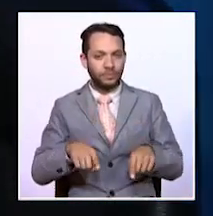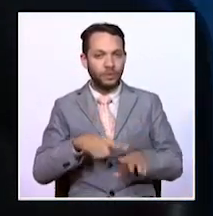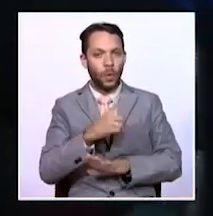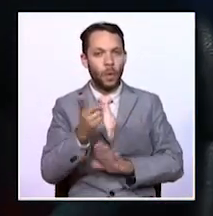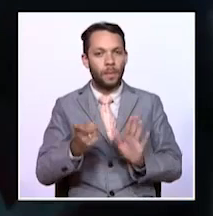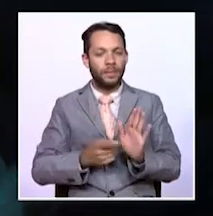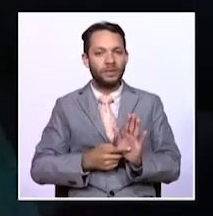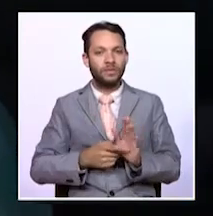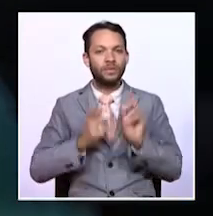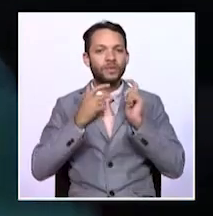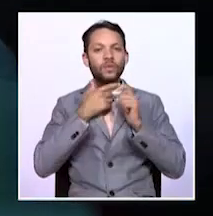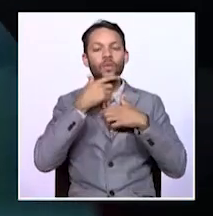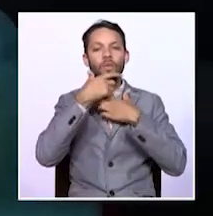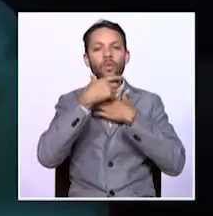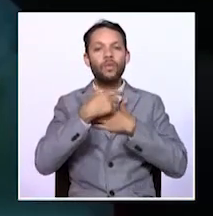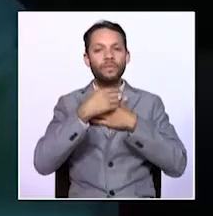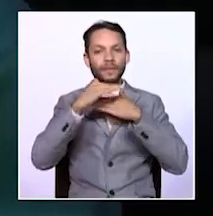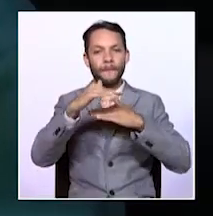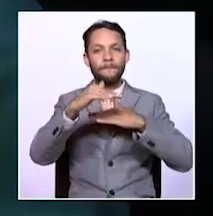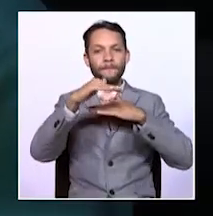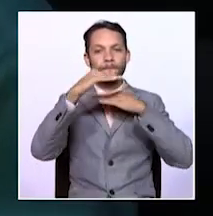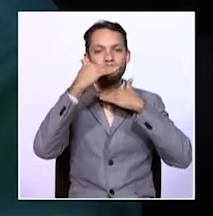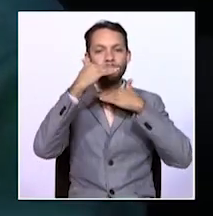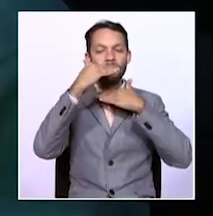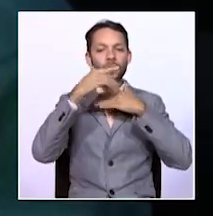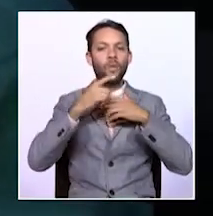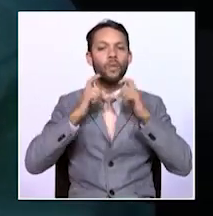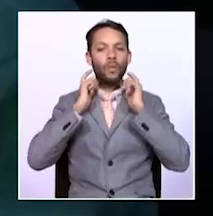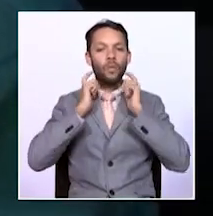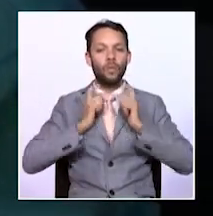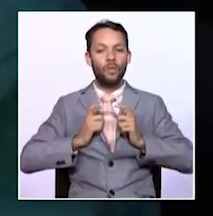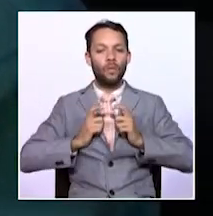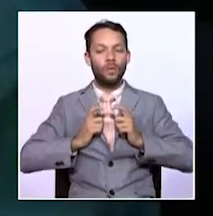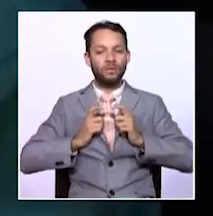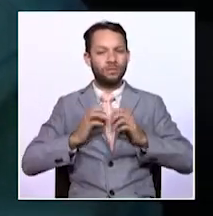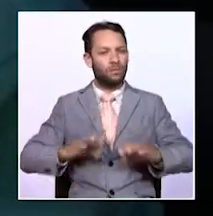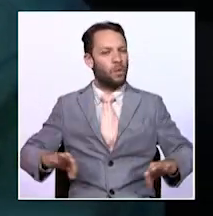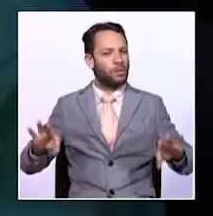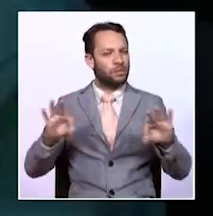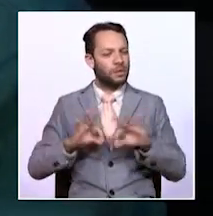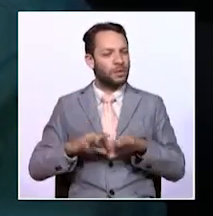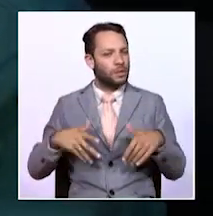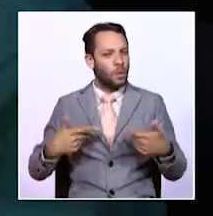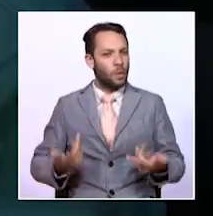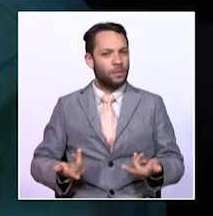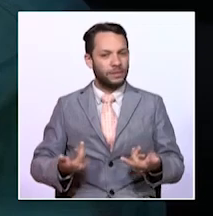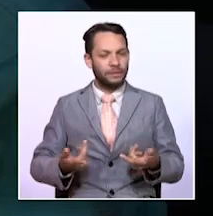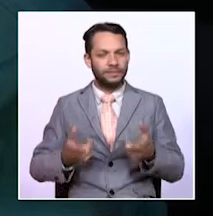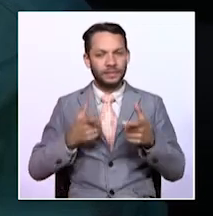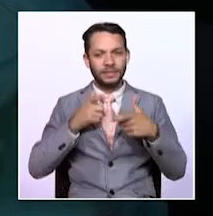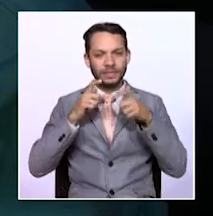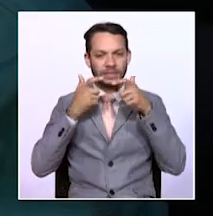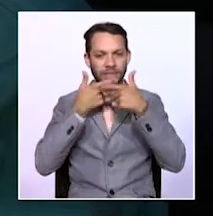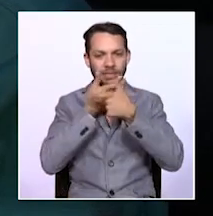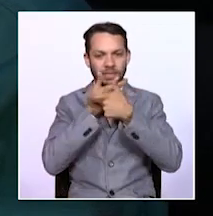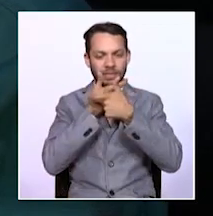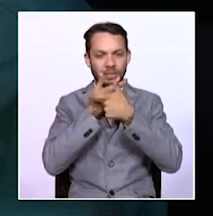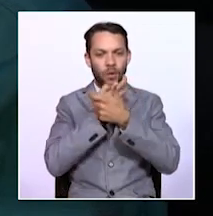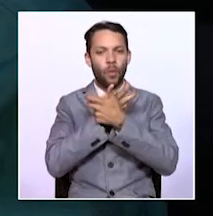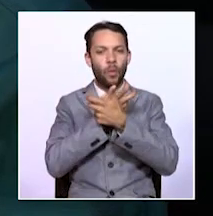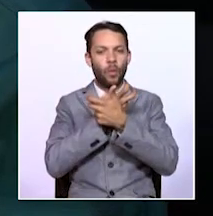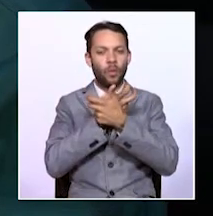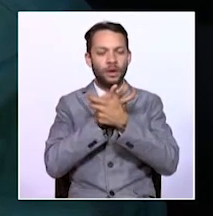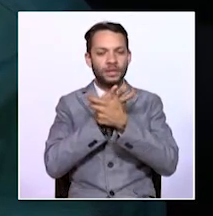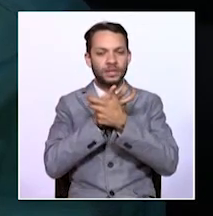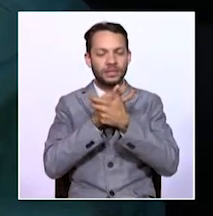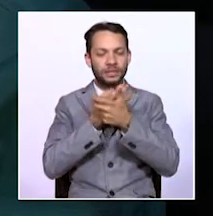muy bien con ecografía. Entonces nosotros vamos a empezar a observar aquí hacia abajo de las mandíbulas unas glandulitas que se llaman